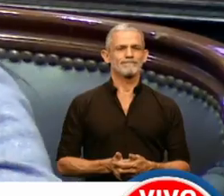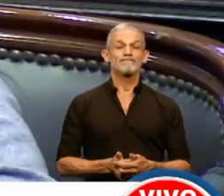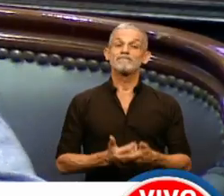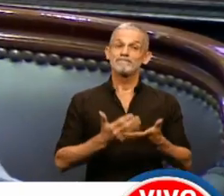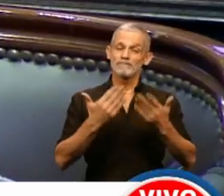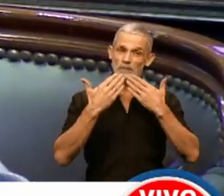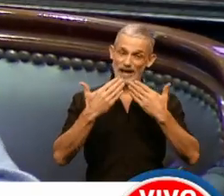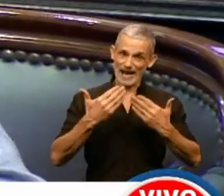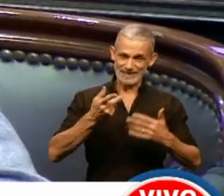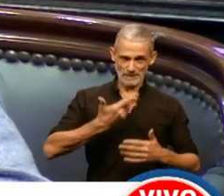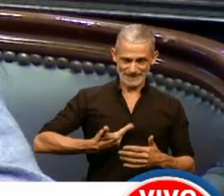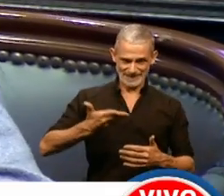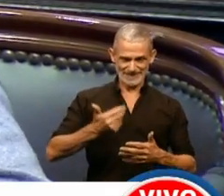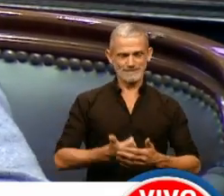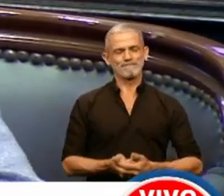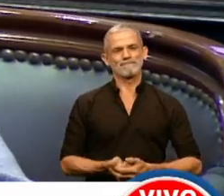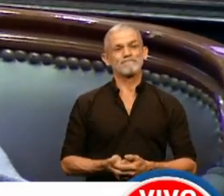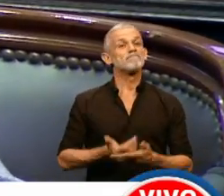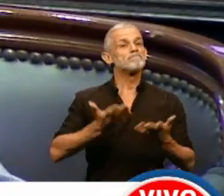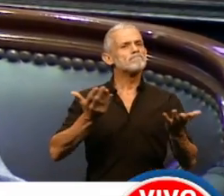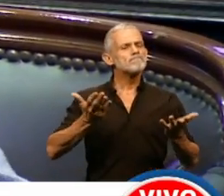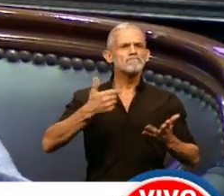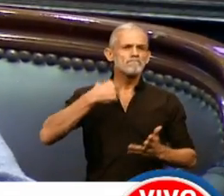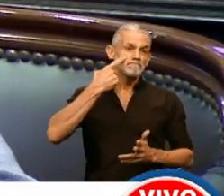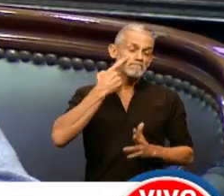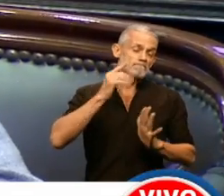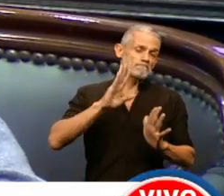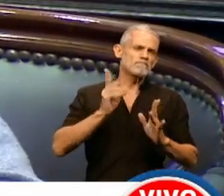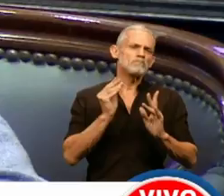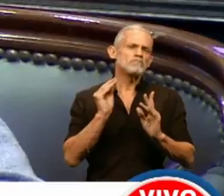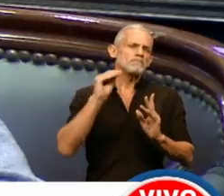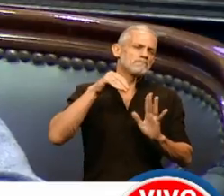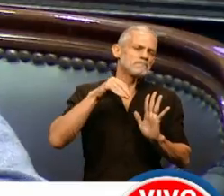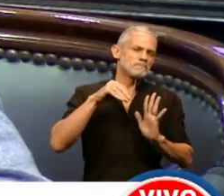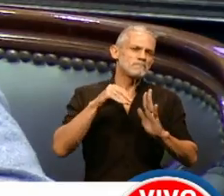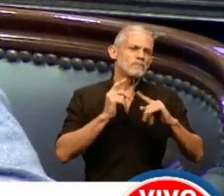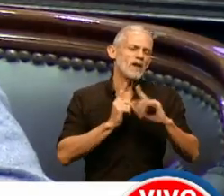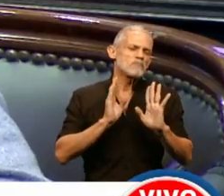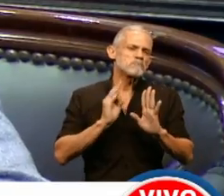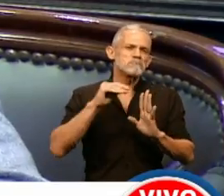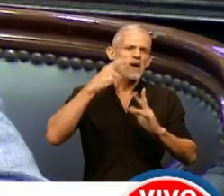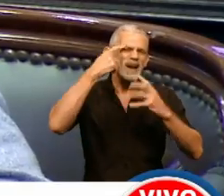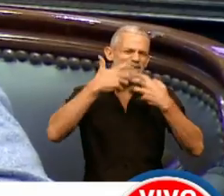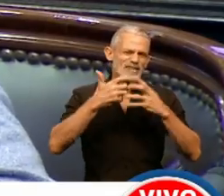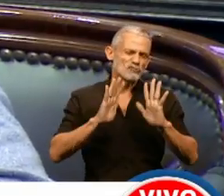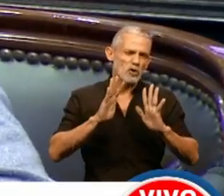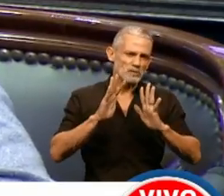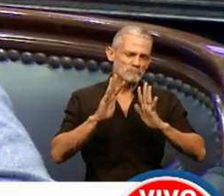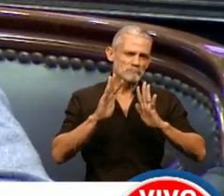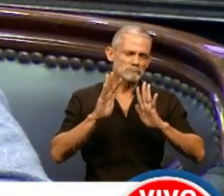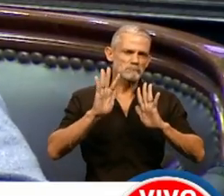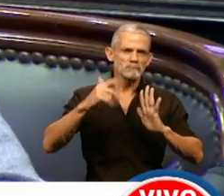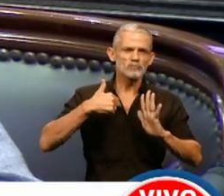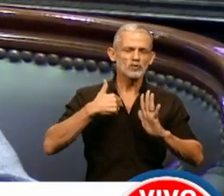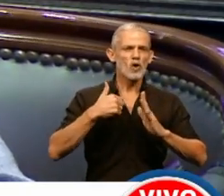gracias señor presidente bueno voy a tratar de sumar algunas muy breves reflexiones en este debate claramente no